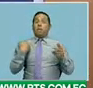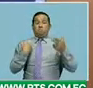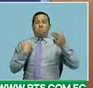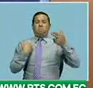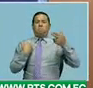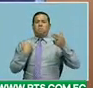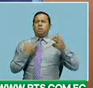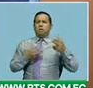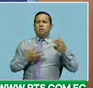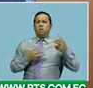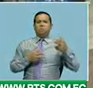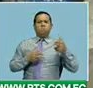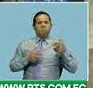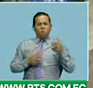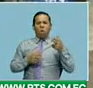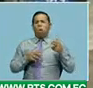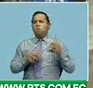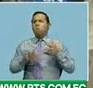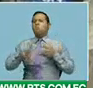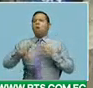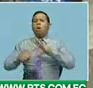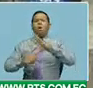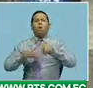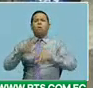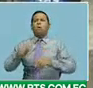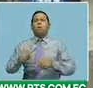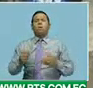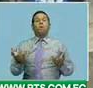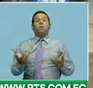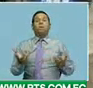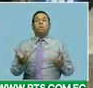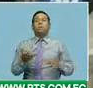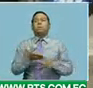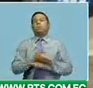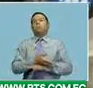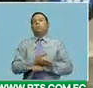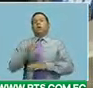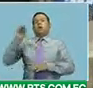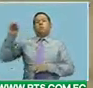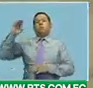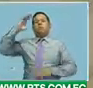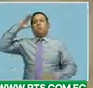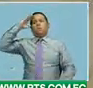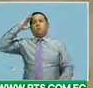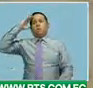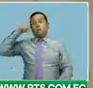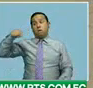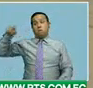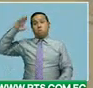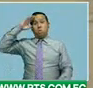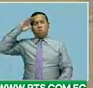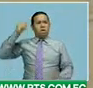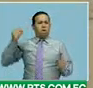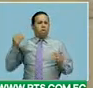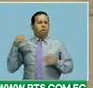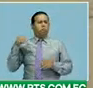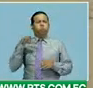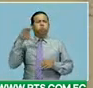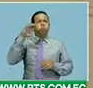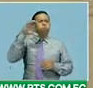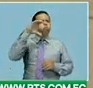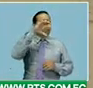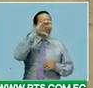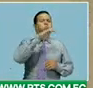se lanzaron directamente. Luego del atraco, inmediatamente se dio aviso a la policía, quienes iniciaron la búsqueda de la banda, pero sin